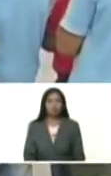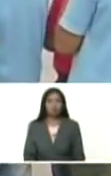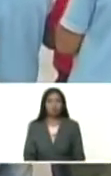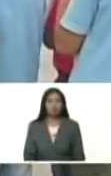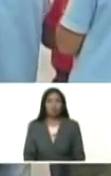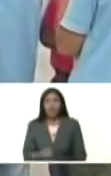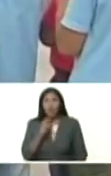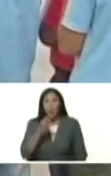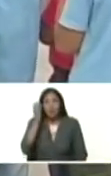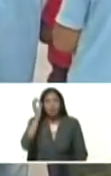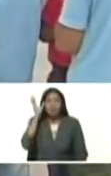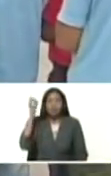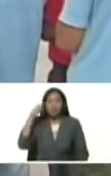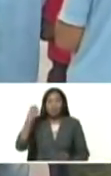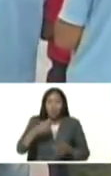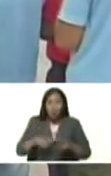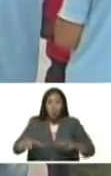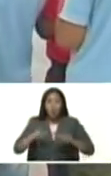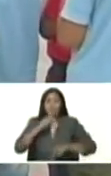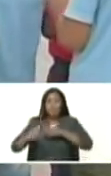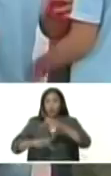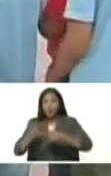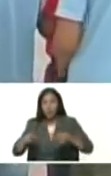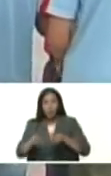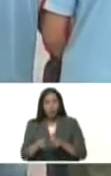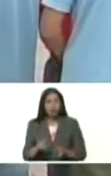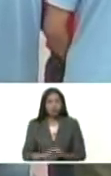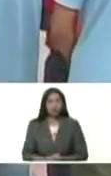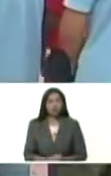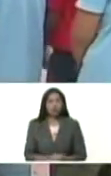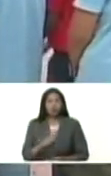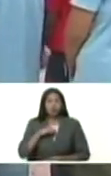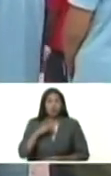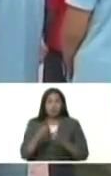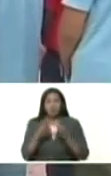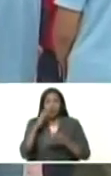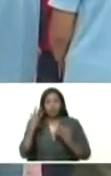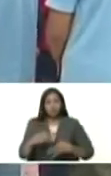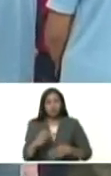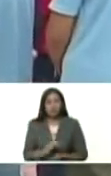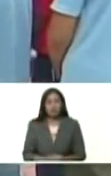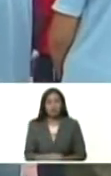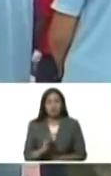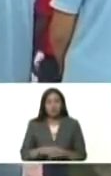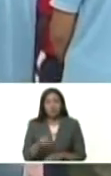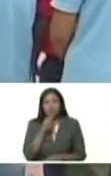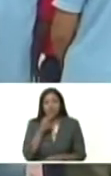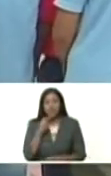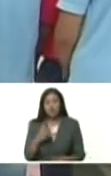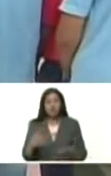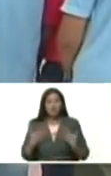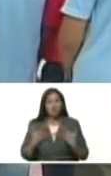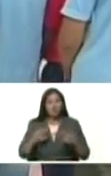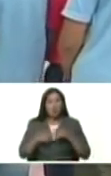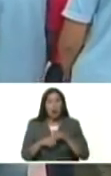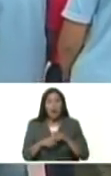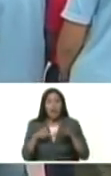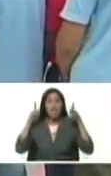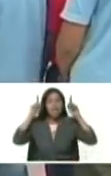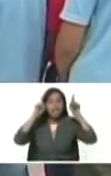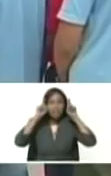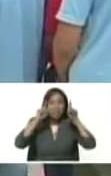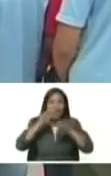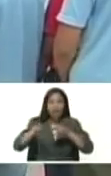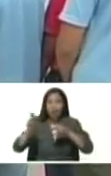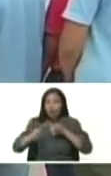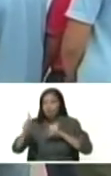Qué buena idea del patio productivo. Hay que hacerlo. Además es algo bonito, emocionante. Y educa a los niños y a